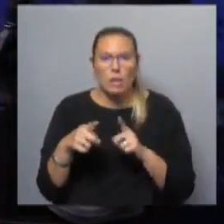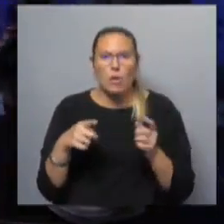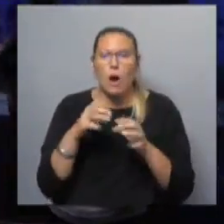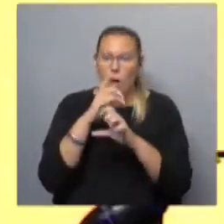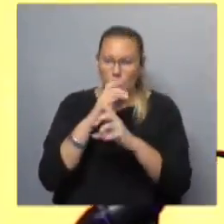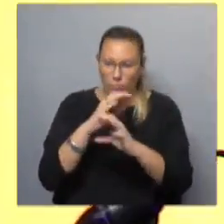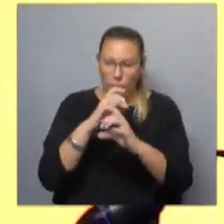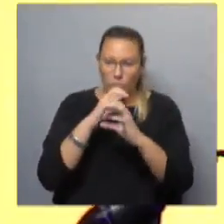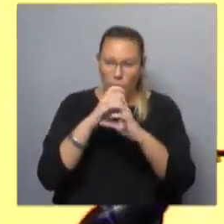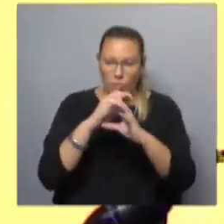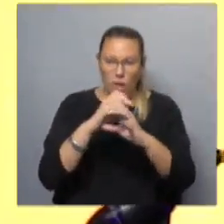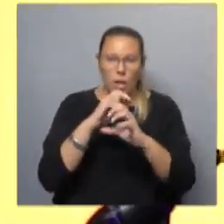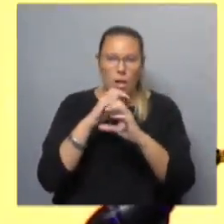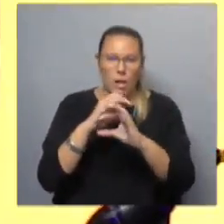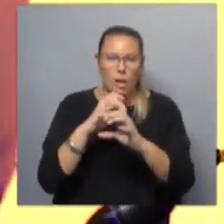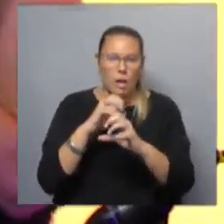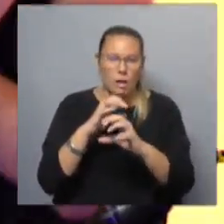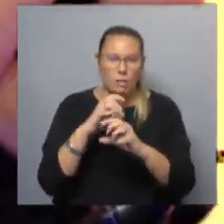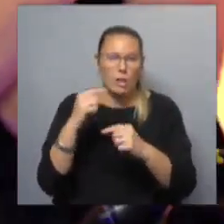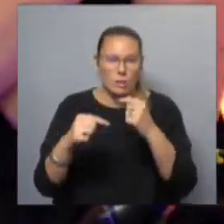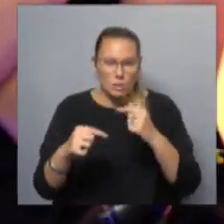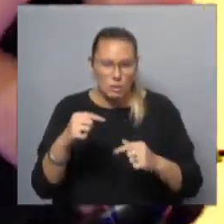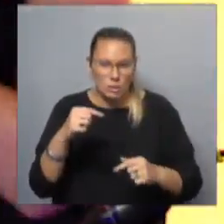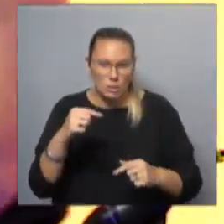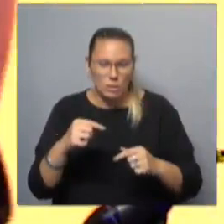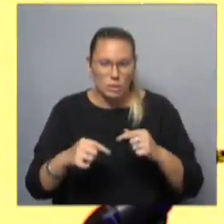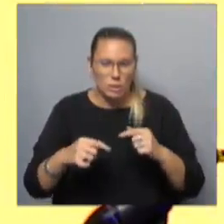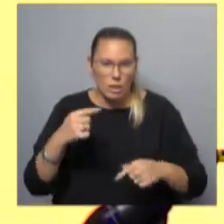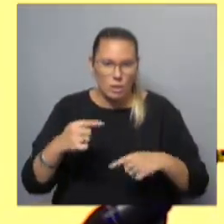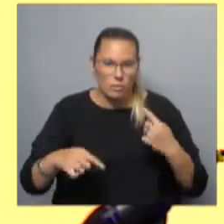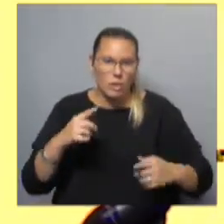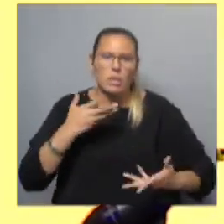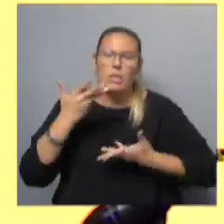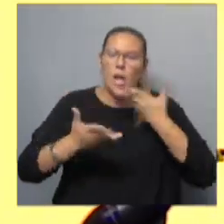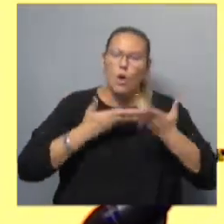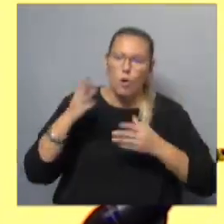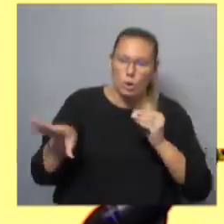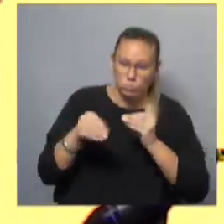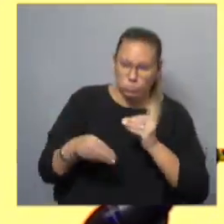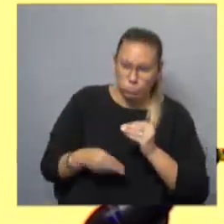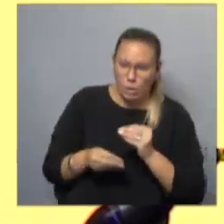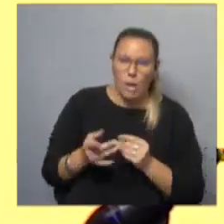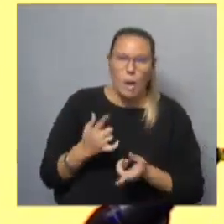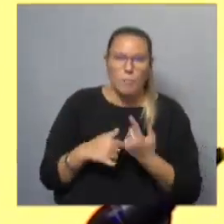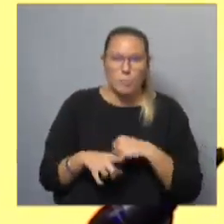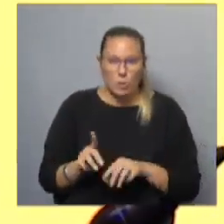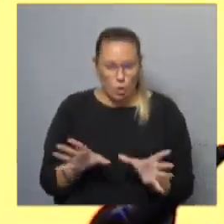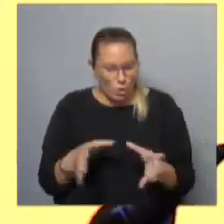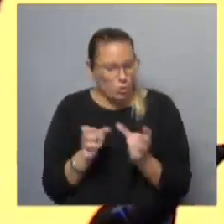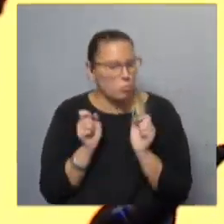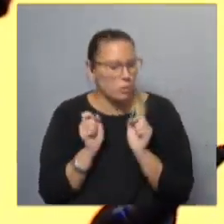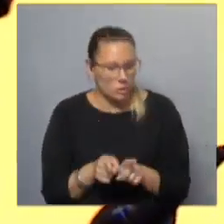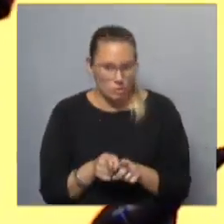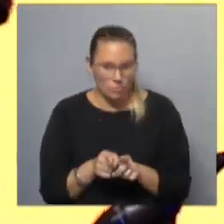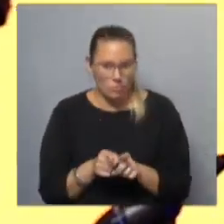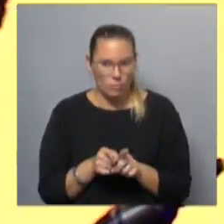flautas también y hay como diferentes coros agregados. Pero la formación es esta